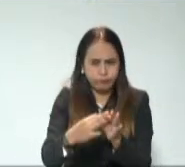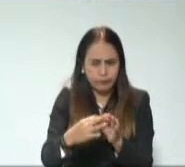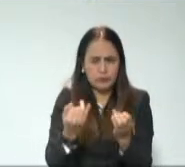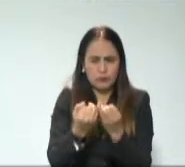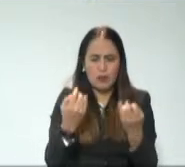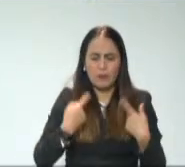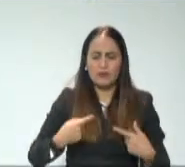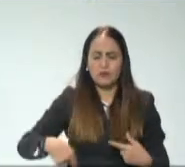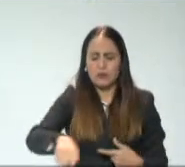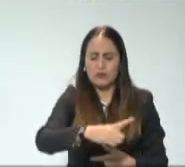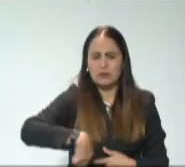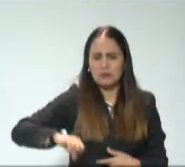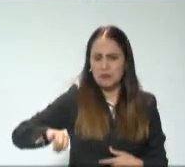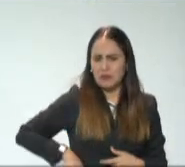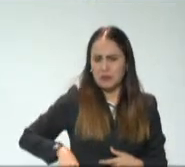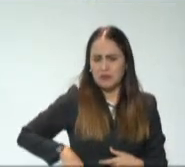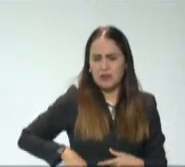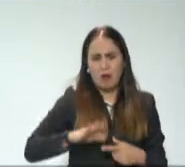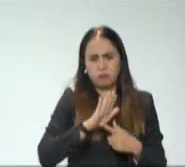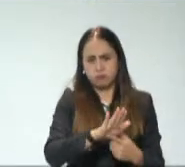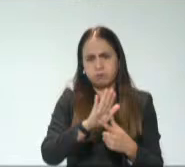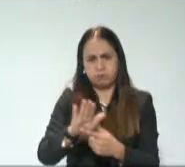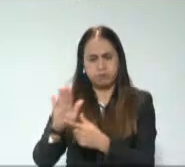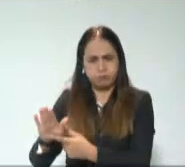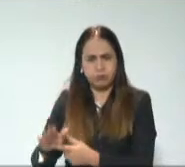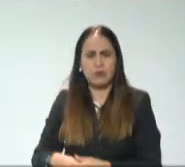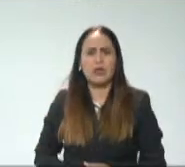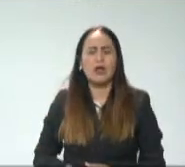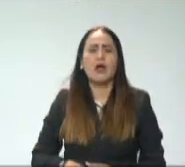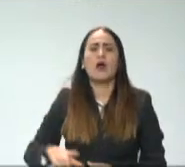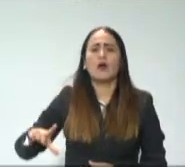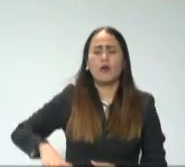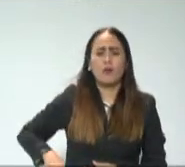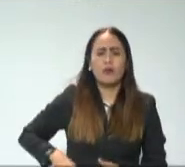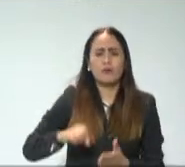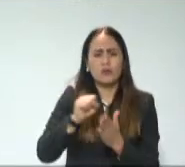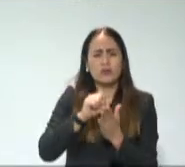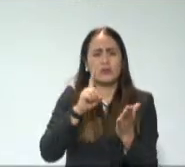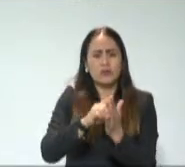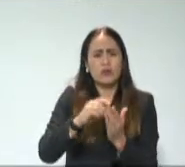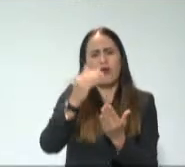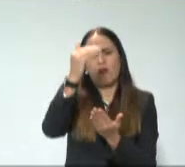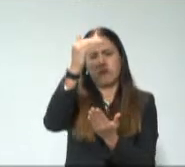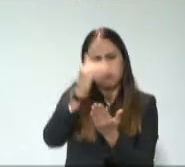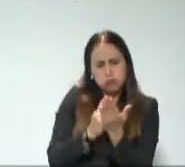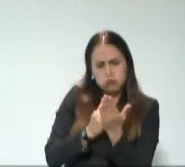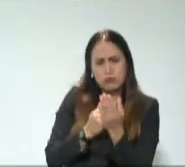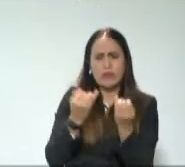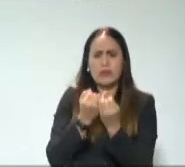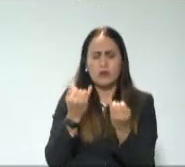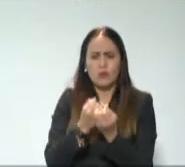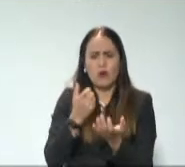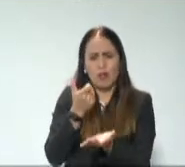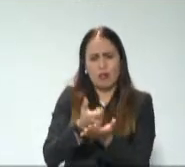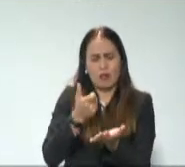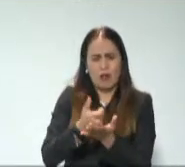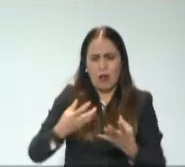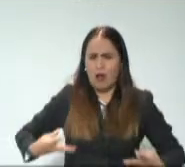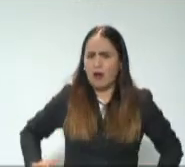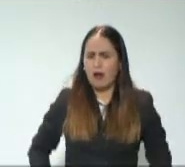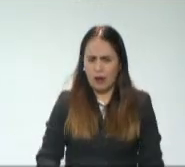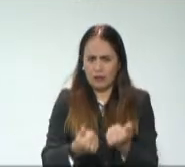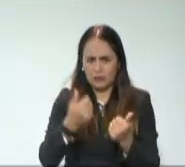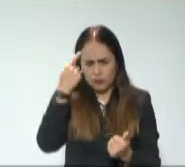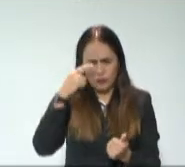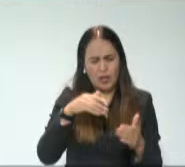partes interesadas para el gobierno reduce las solicitudes de información y por lo tanto alivia Los costos y la carga de